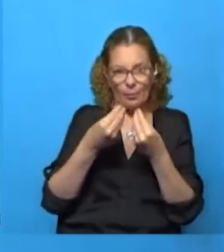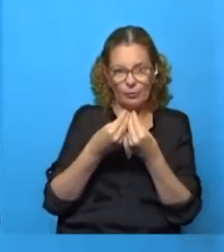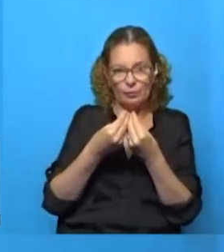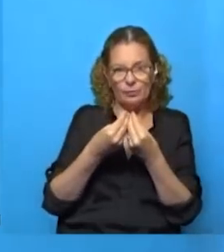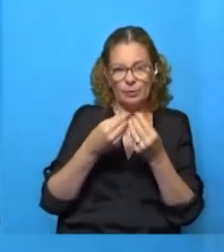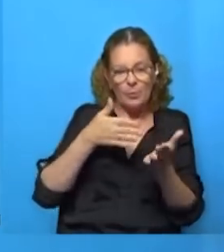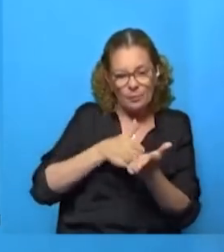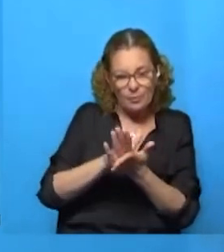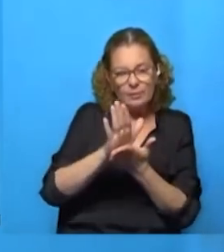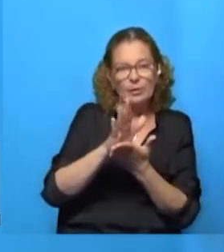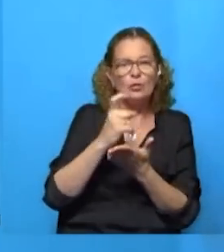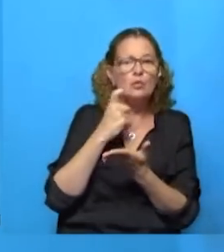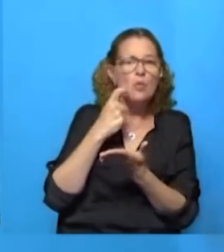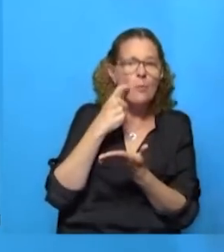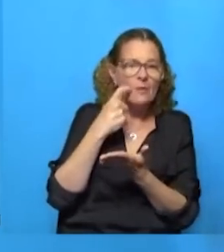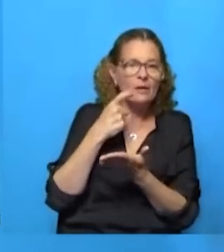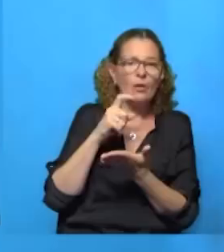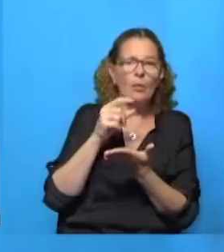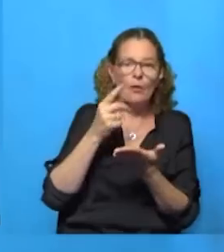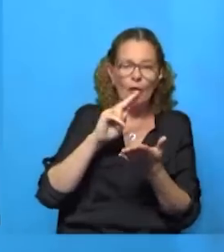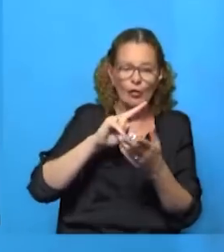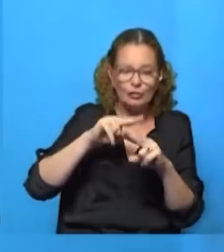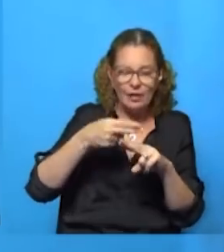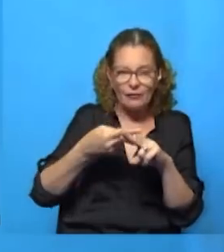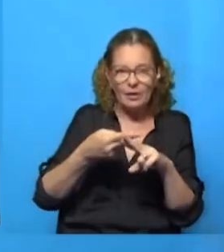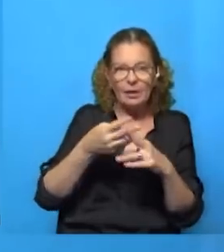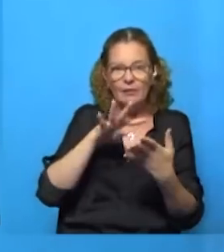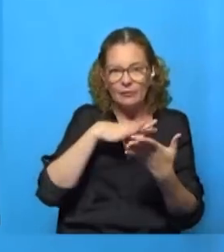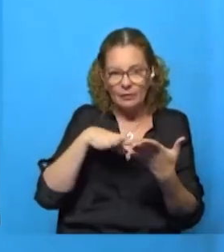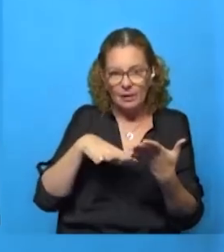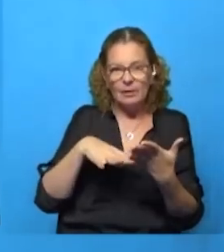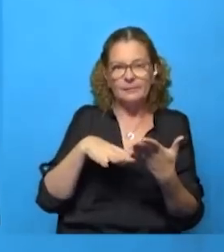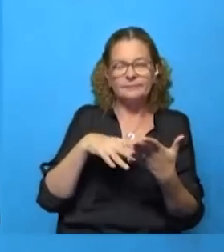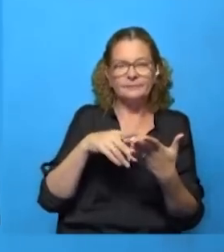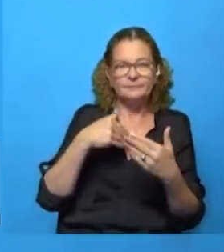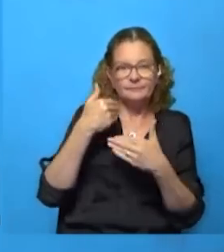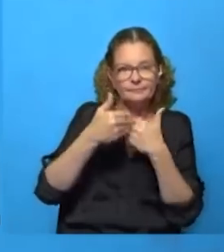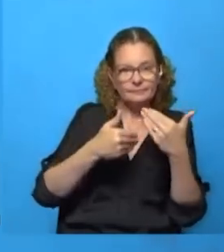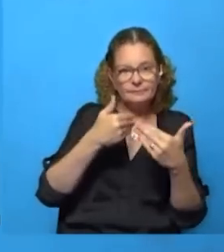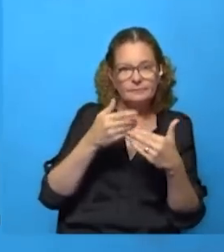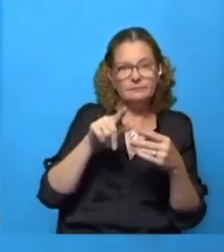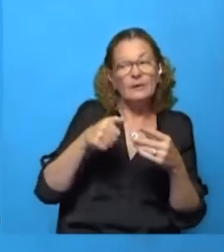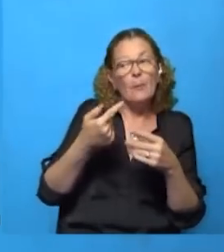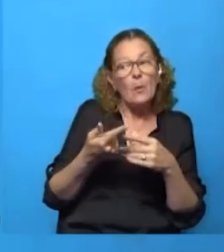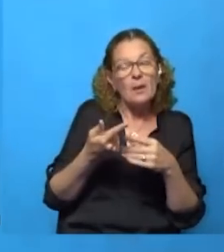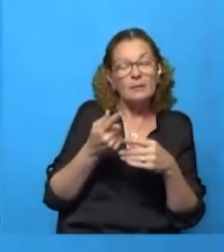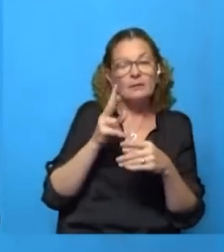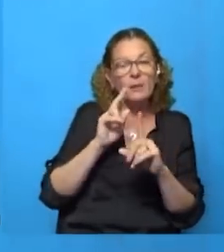la parte de impresión numeración la revisión supervisión el procesamiento después